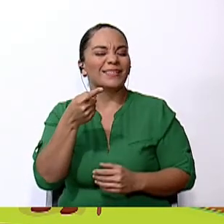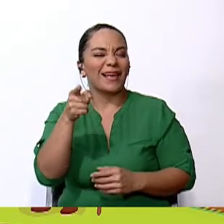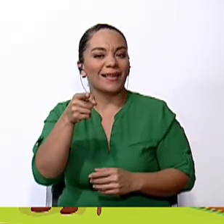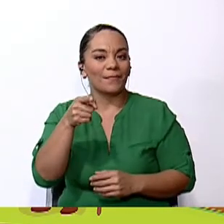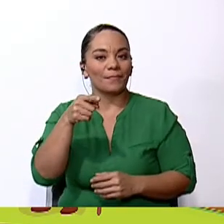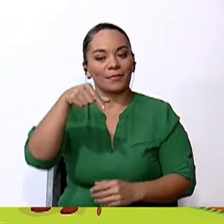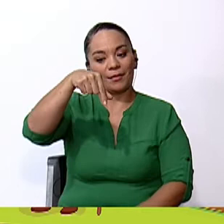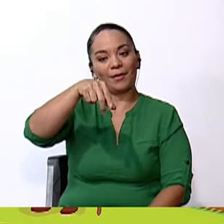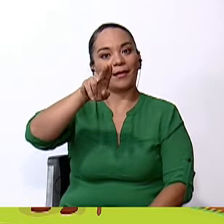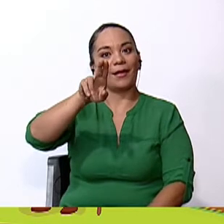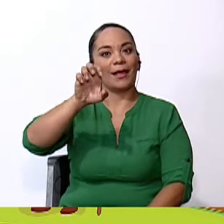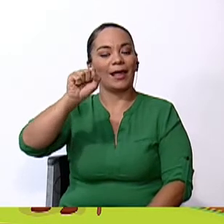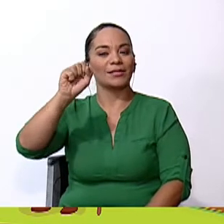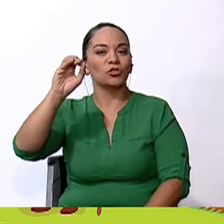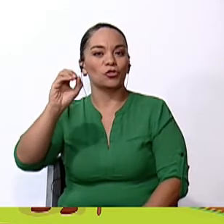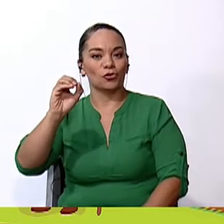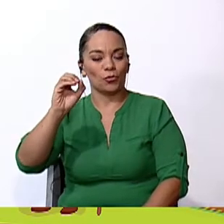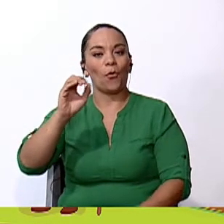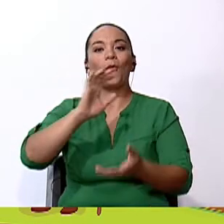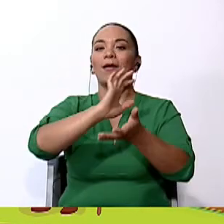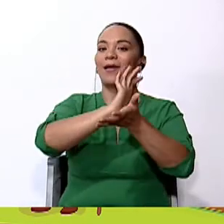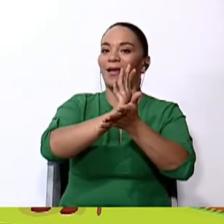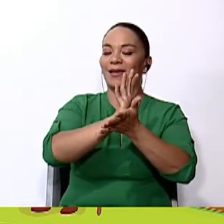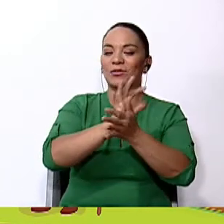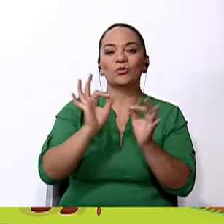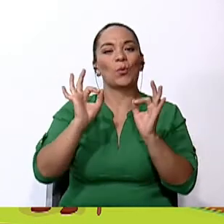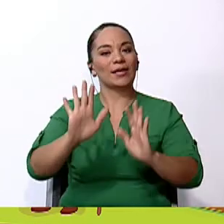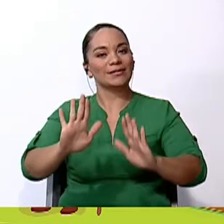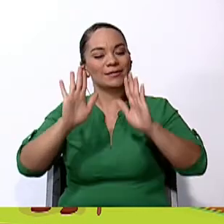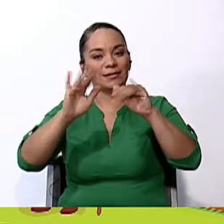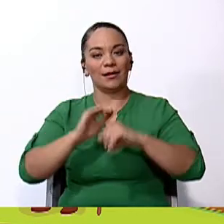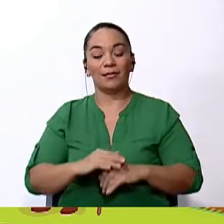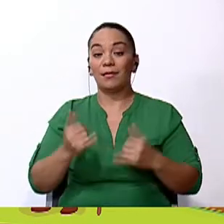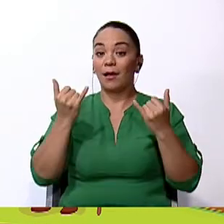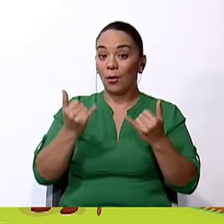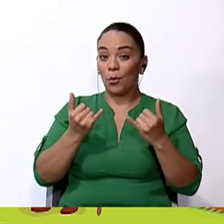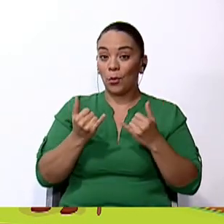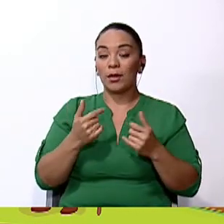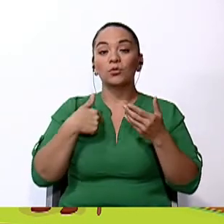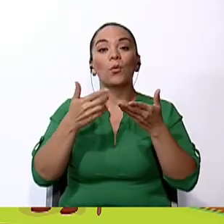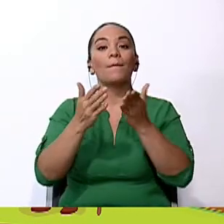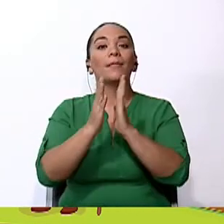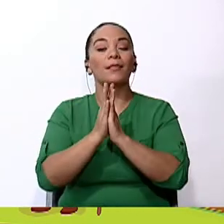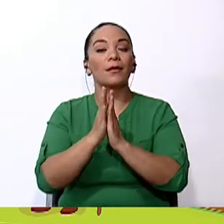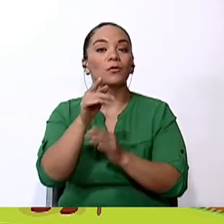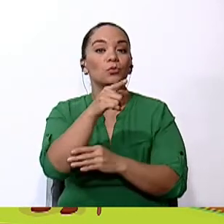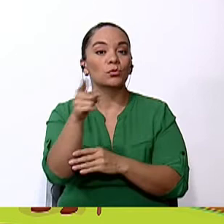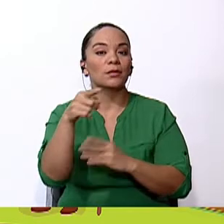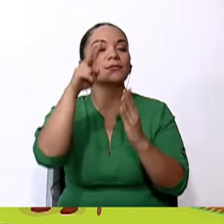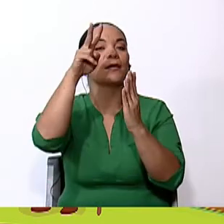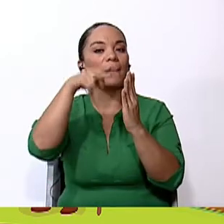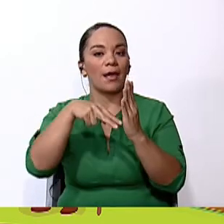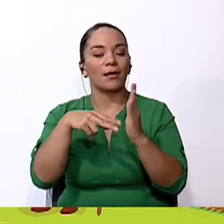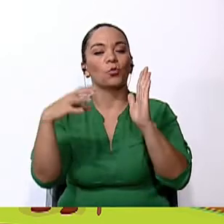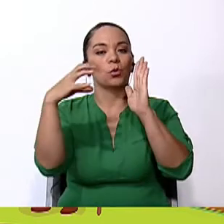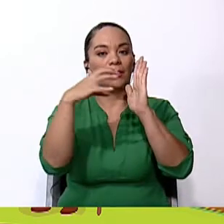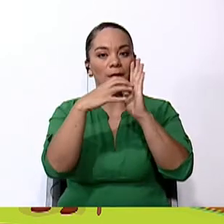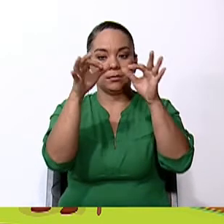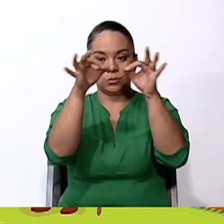¡Queso! ¡Excelente! Bueno, ahora yo les voy a pedir que leamos un texto.